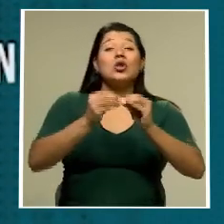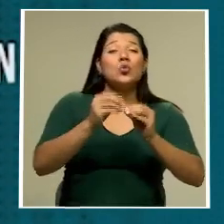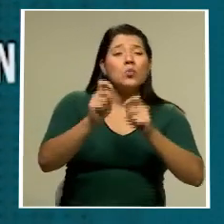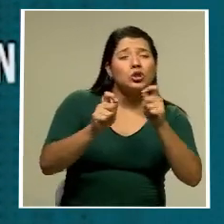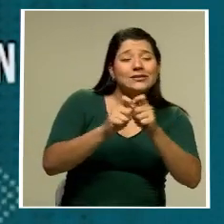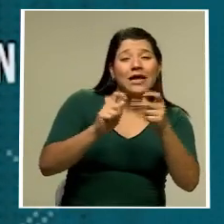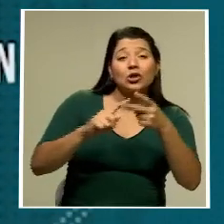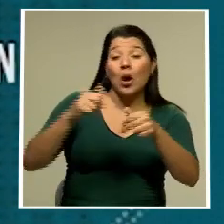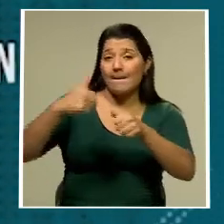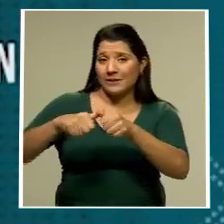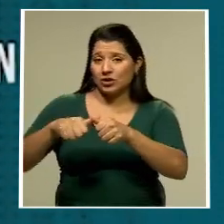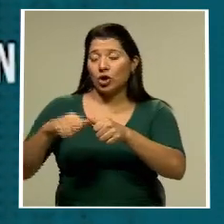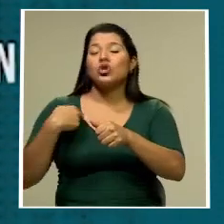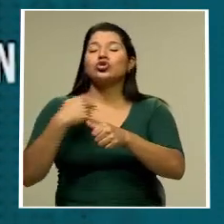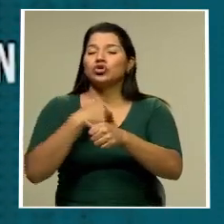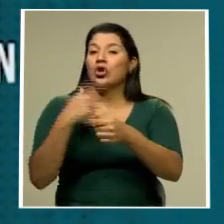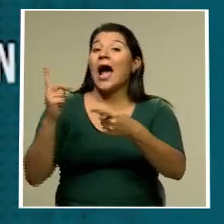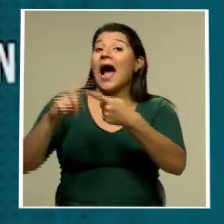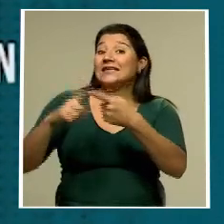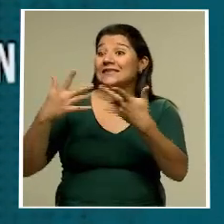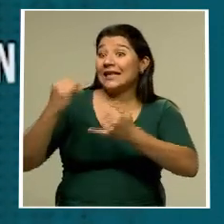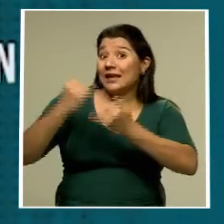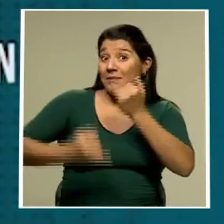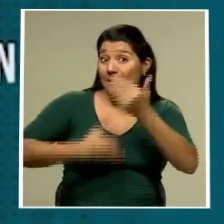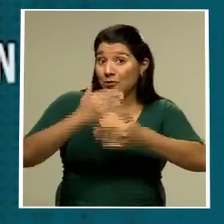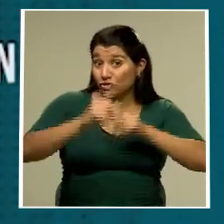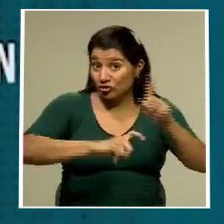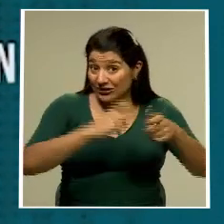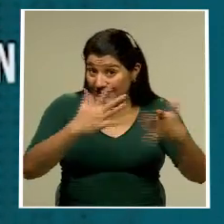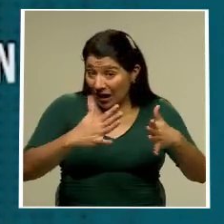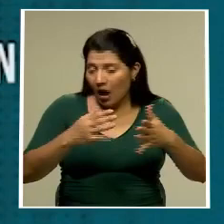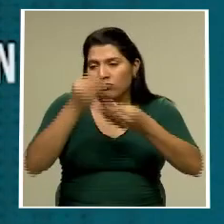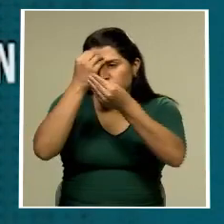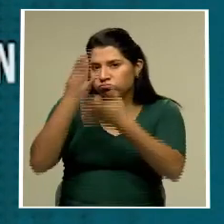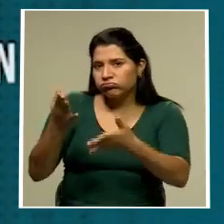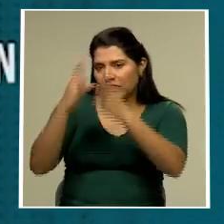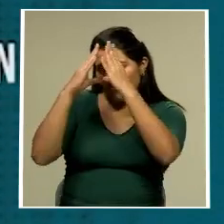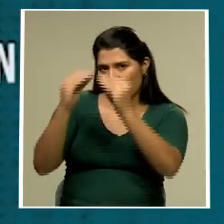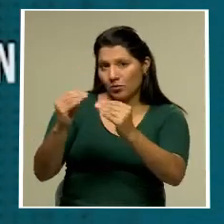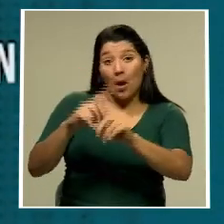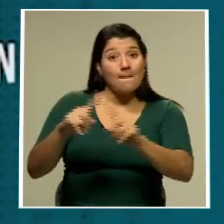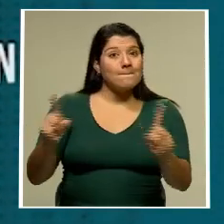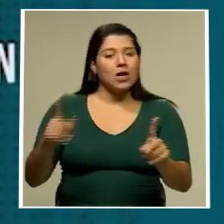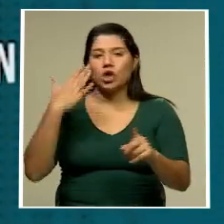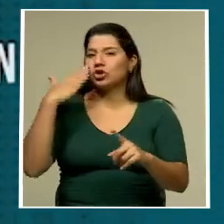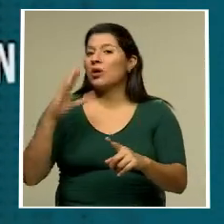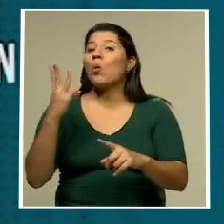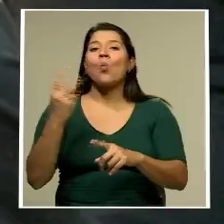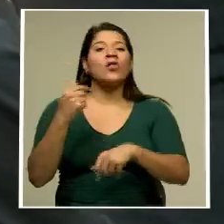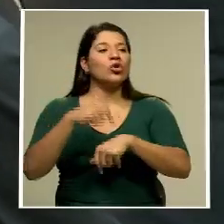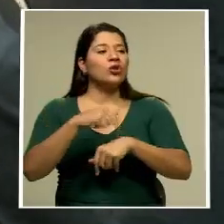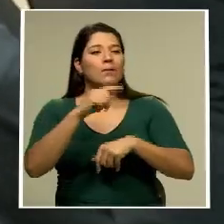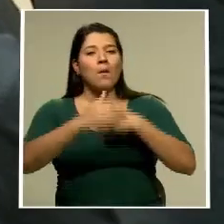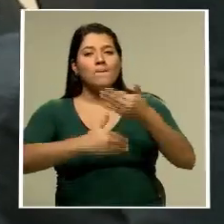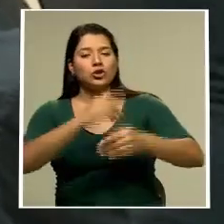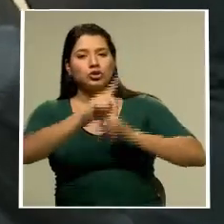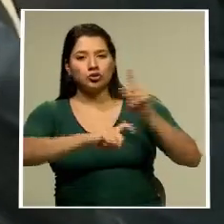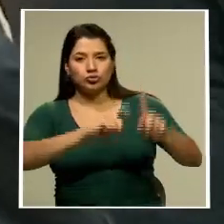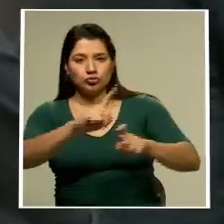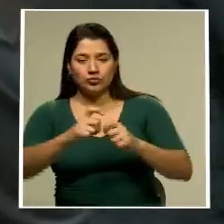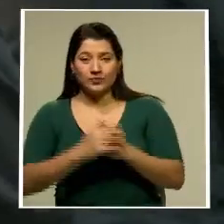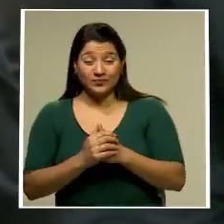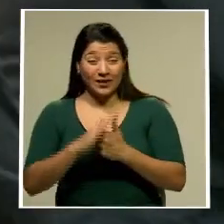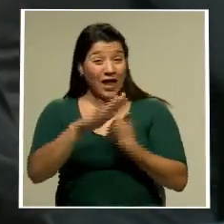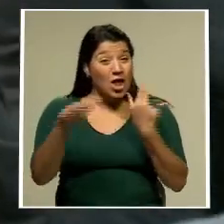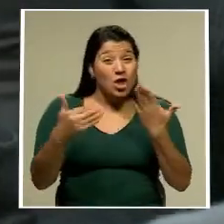de estas se informarán una vez que finalicen las indagatorias. Sin embargo, desconocemos por cuántos días se extenderán. Todos los imputados